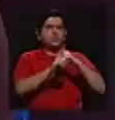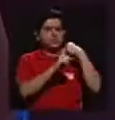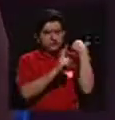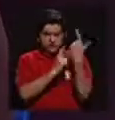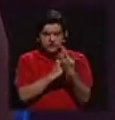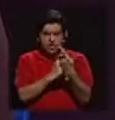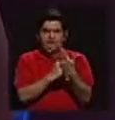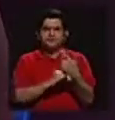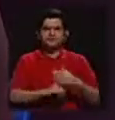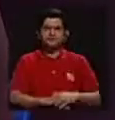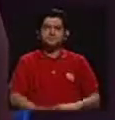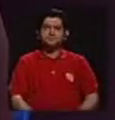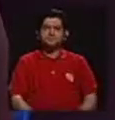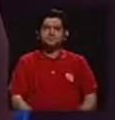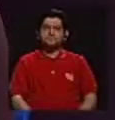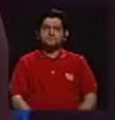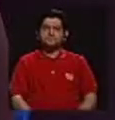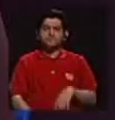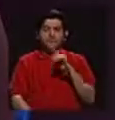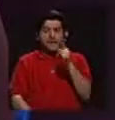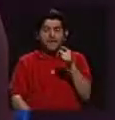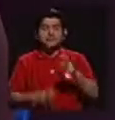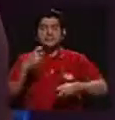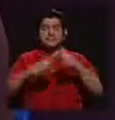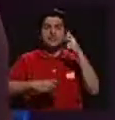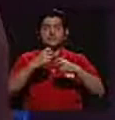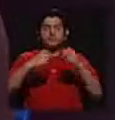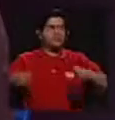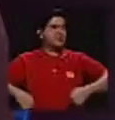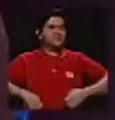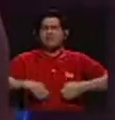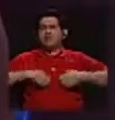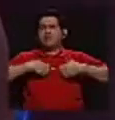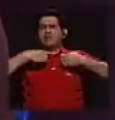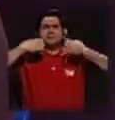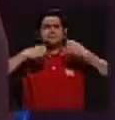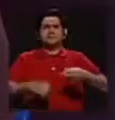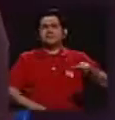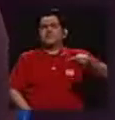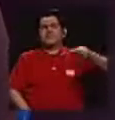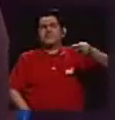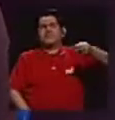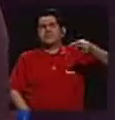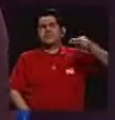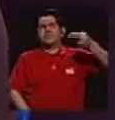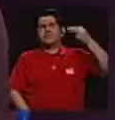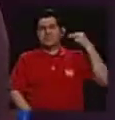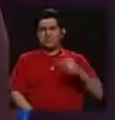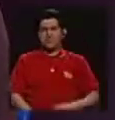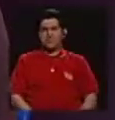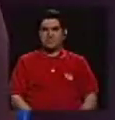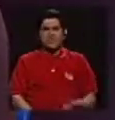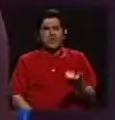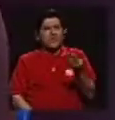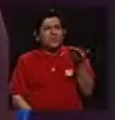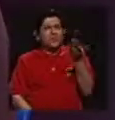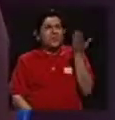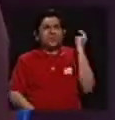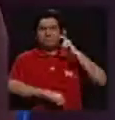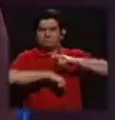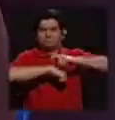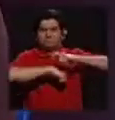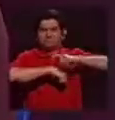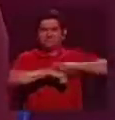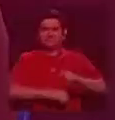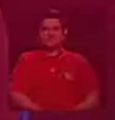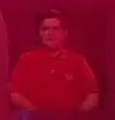social, es una problemática que ha existido históricamente, muchísimo tiempo atrás,